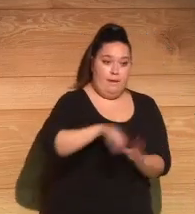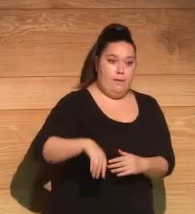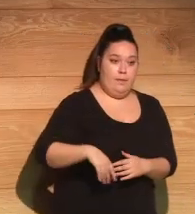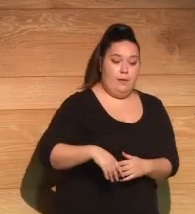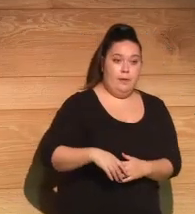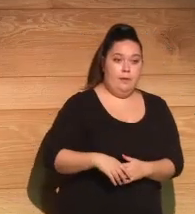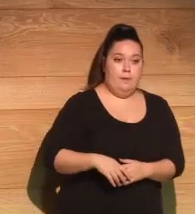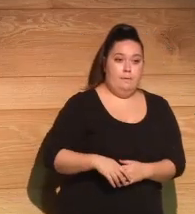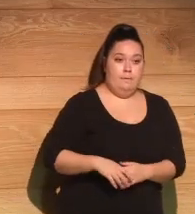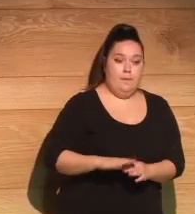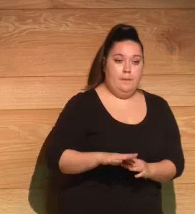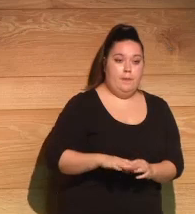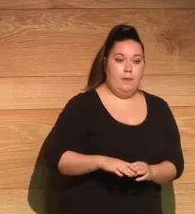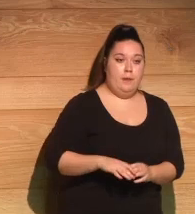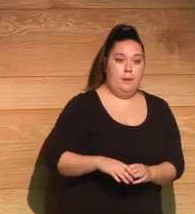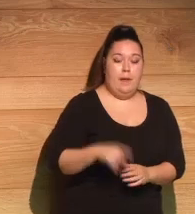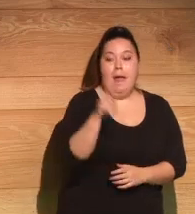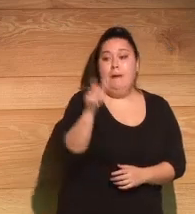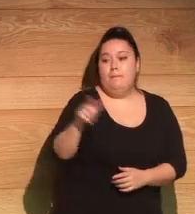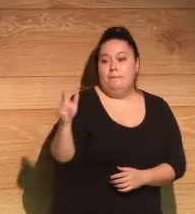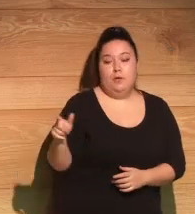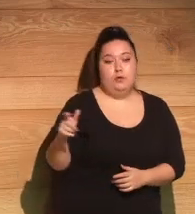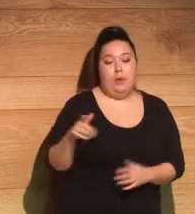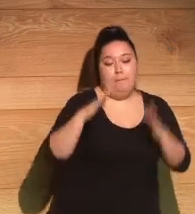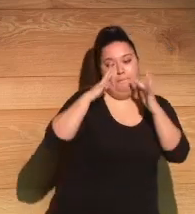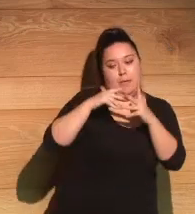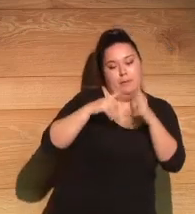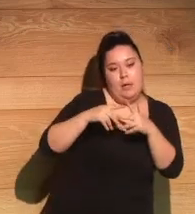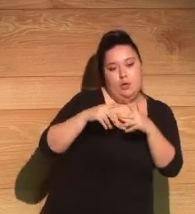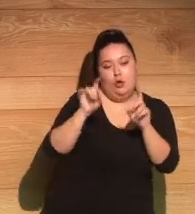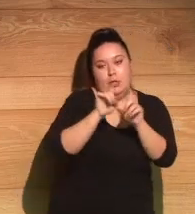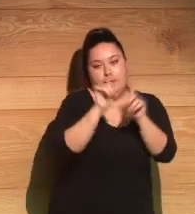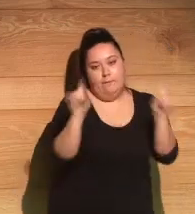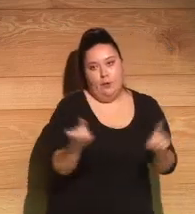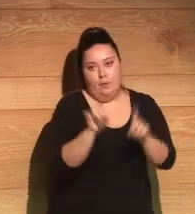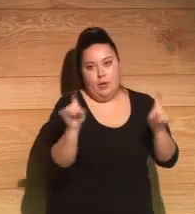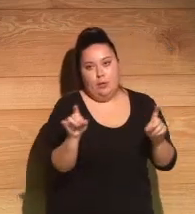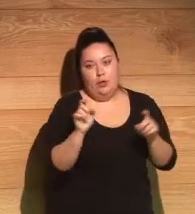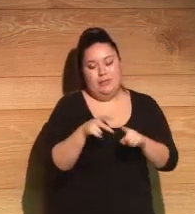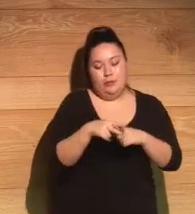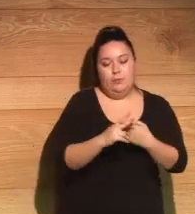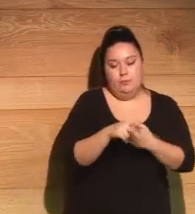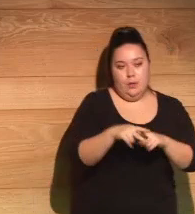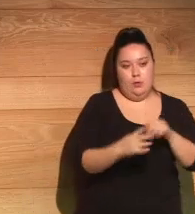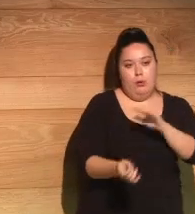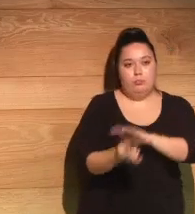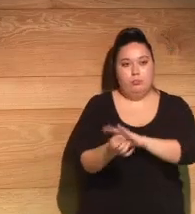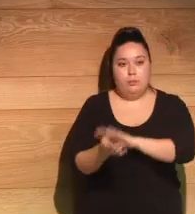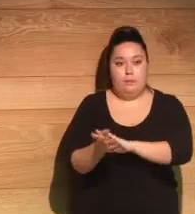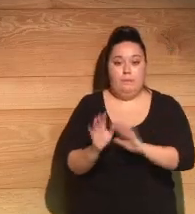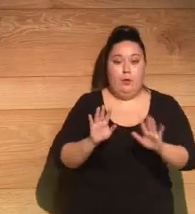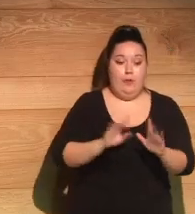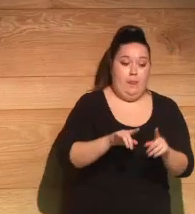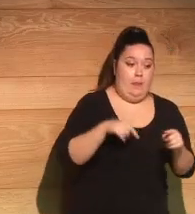con respecto a él, contrata matemáticos y generan toda una serie de instrumentos que luego Trump